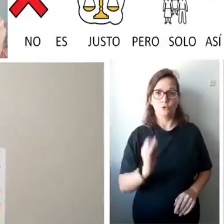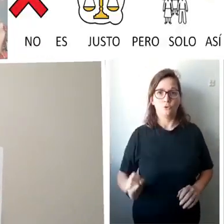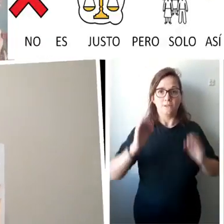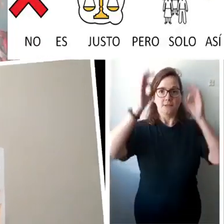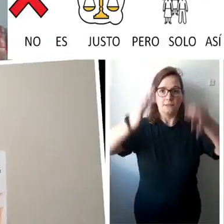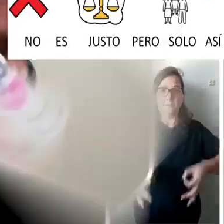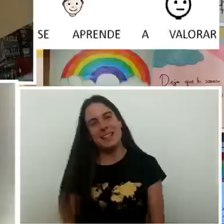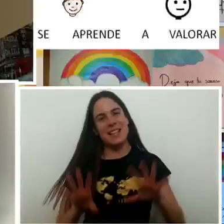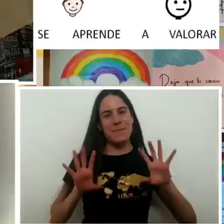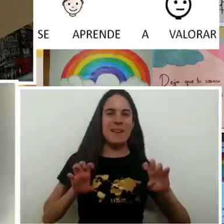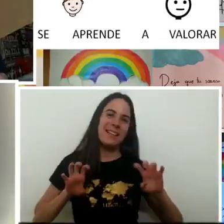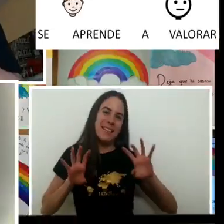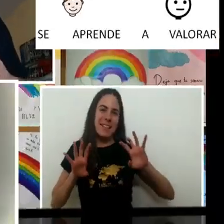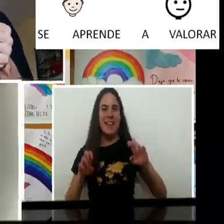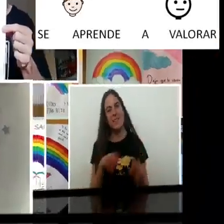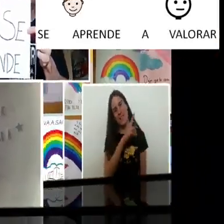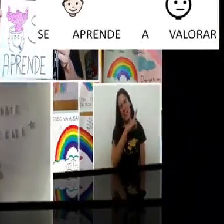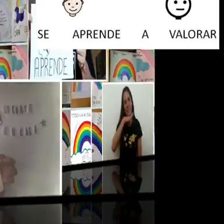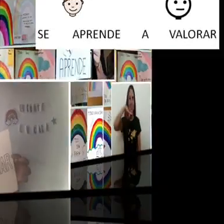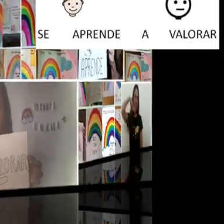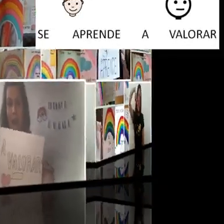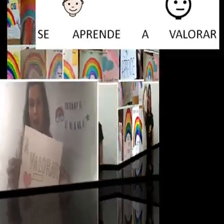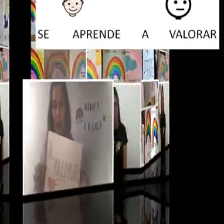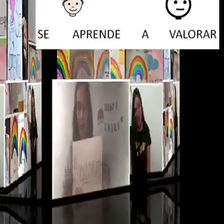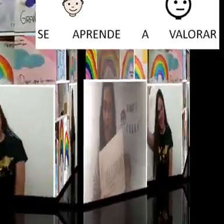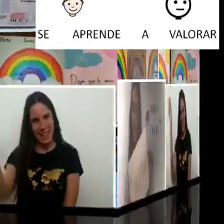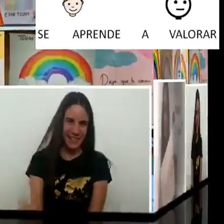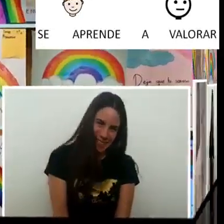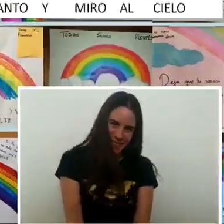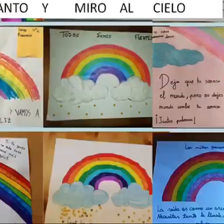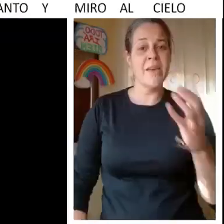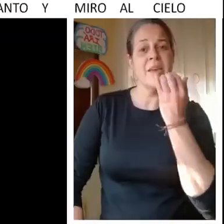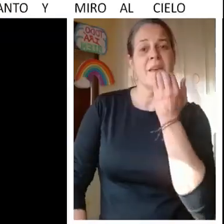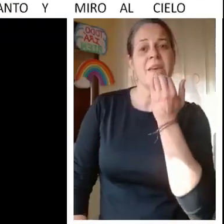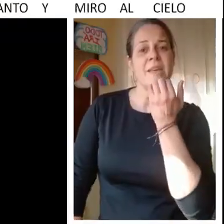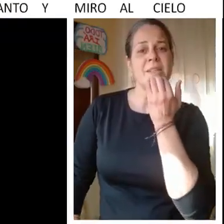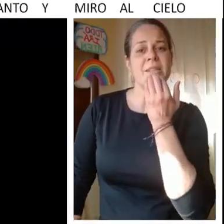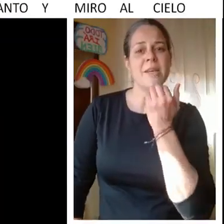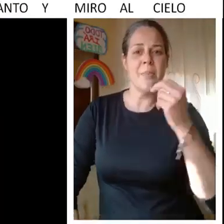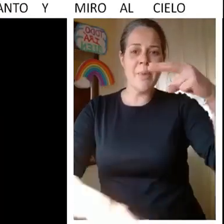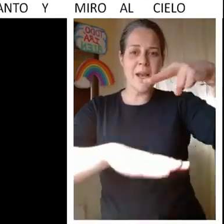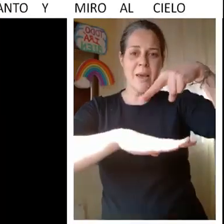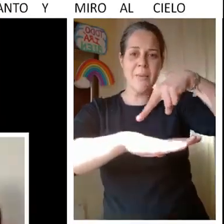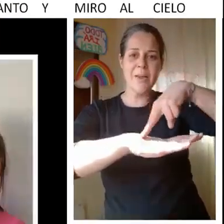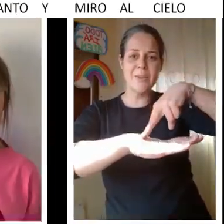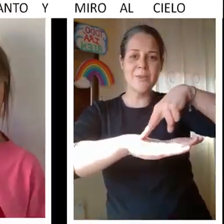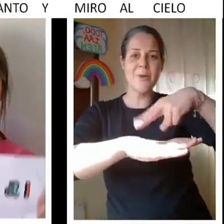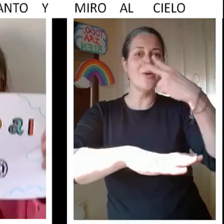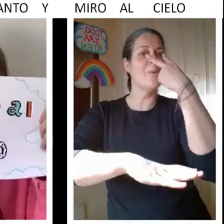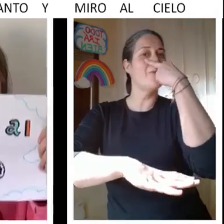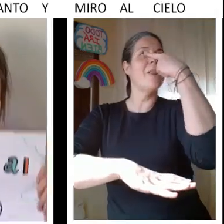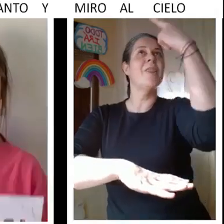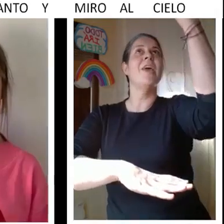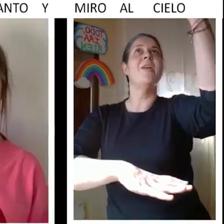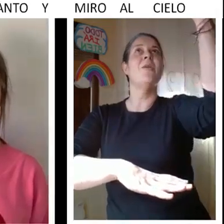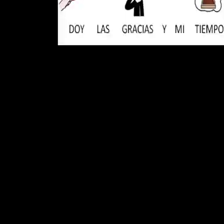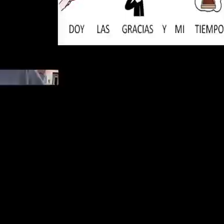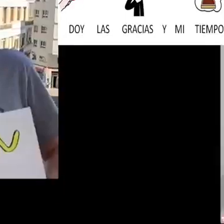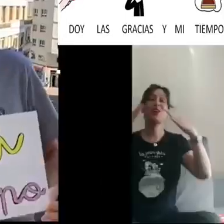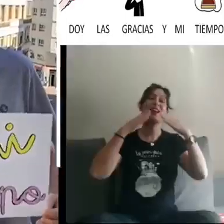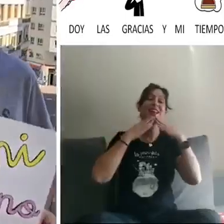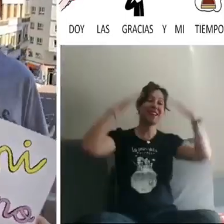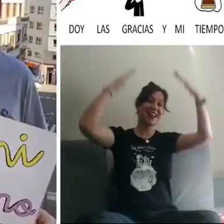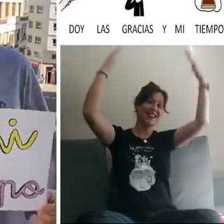pero solo así se aprende a valorar. Y si me levanto y miro al